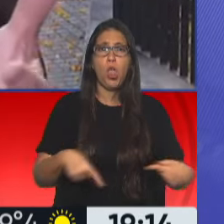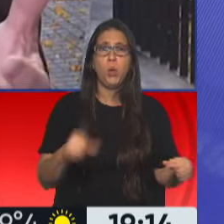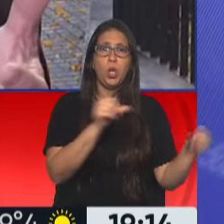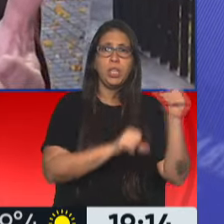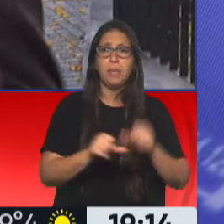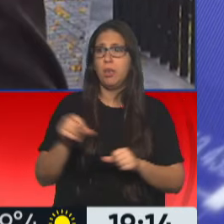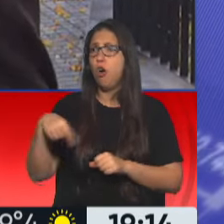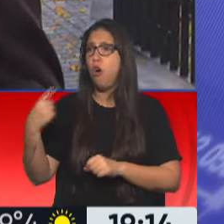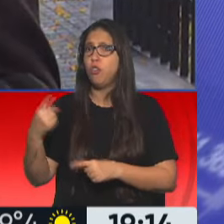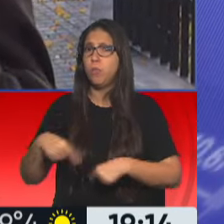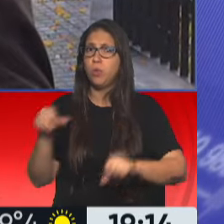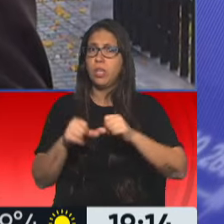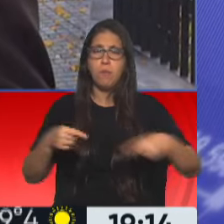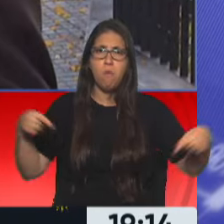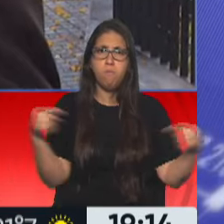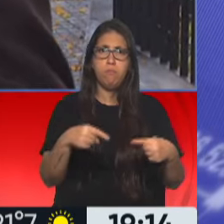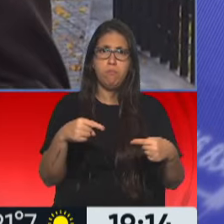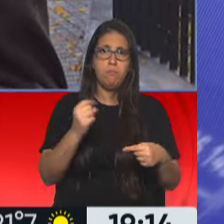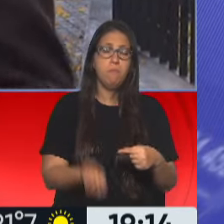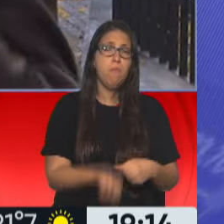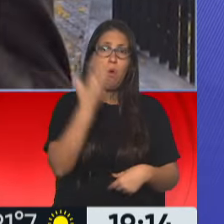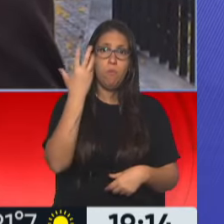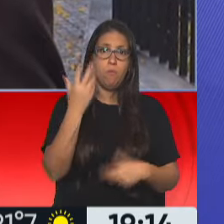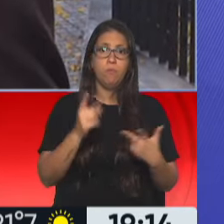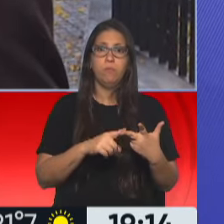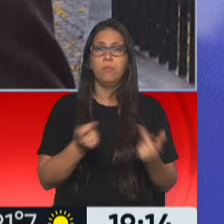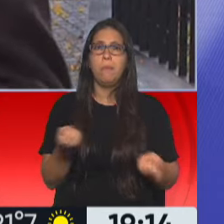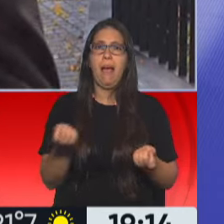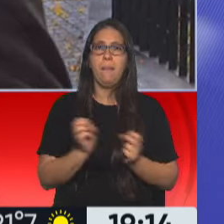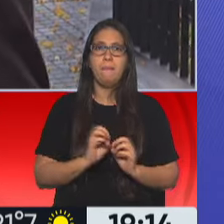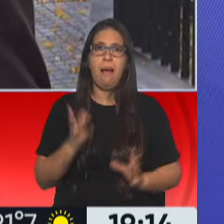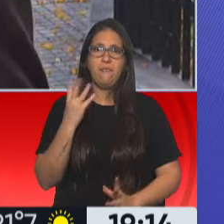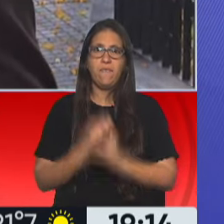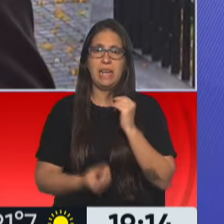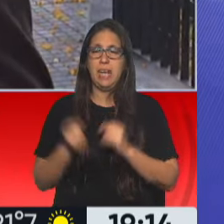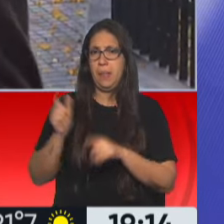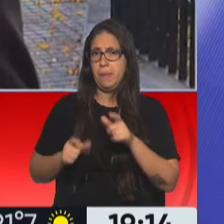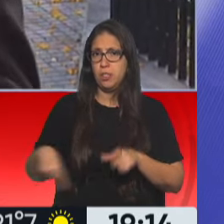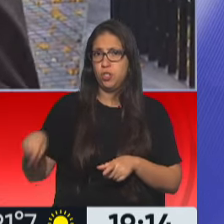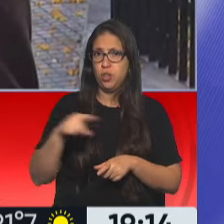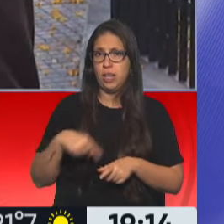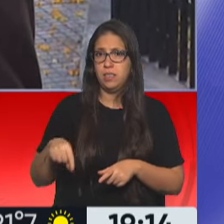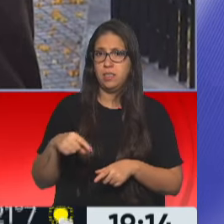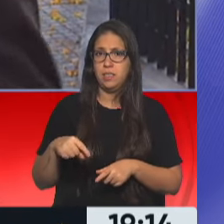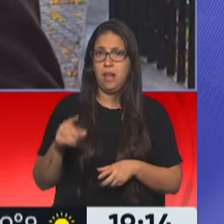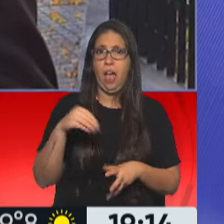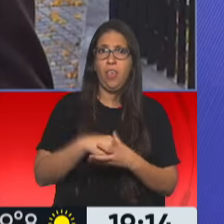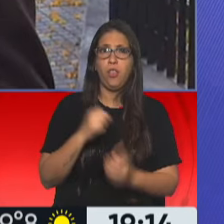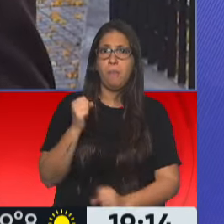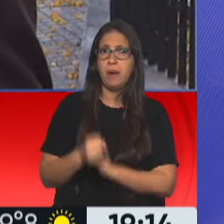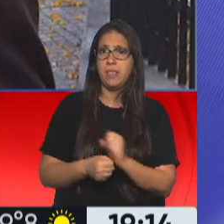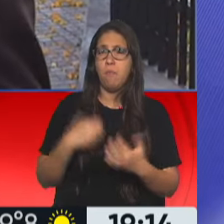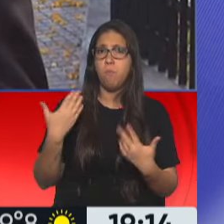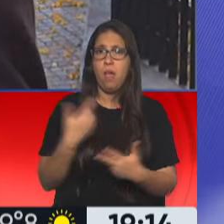otro que no debería ser. Y una tercera hipótesis, un mal manejo por parte del personal dentro de alguna de las plantas, porque bueno,